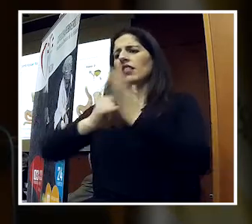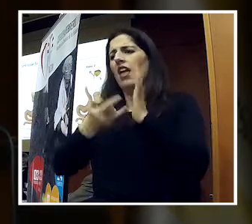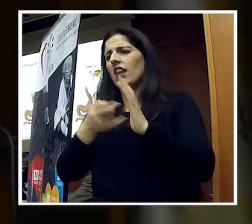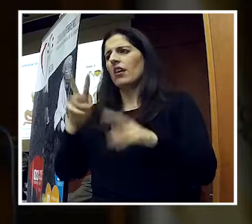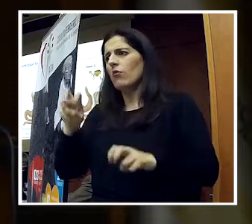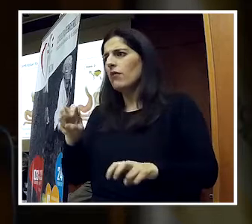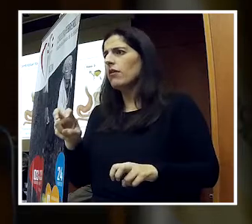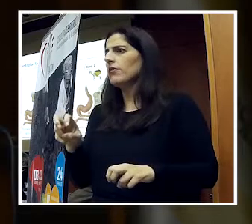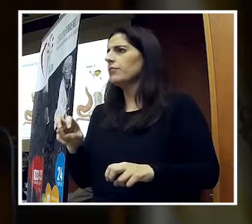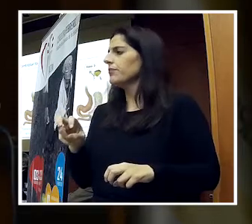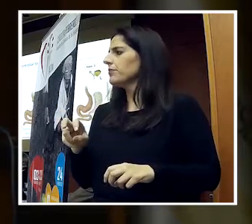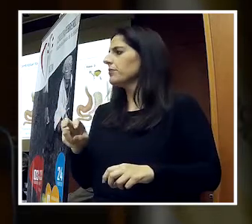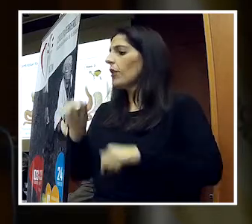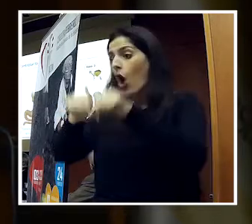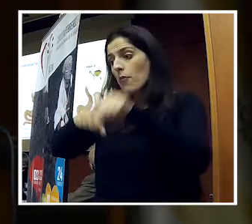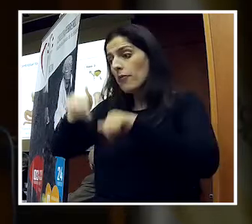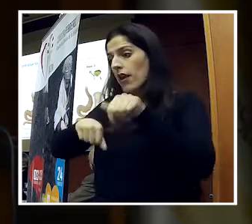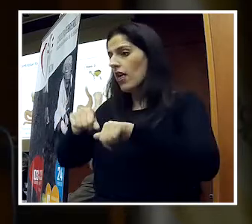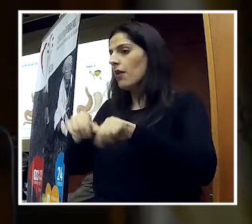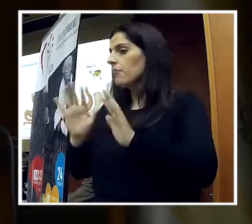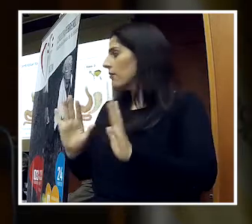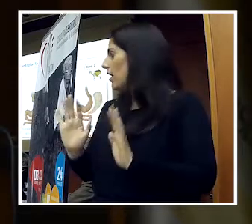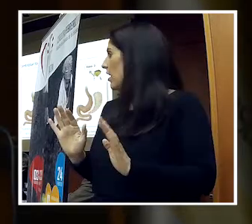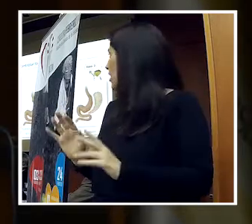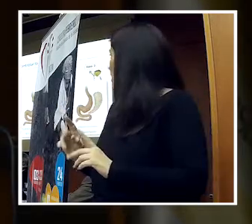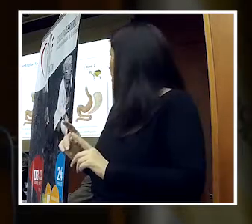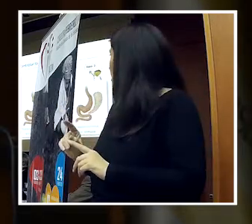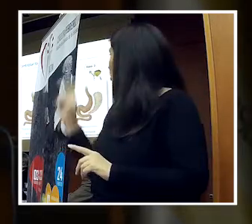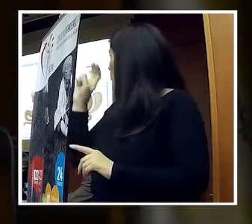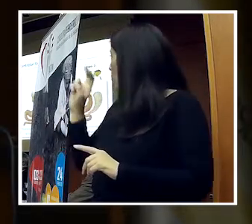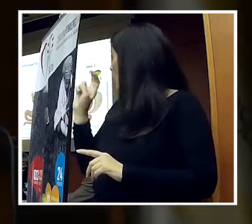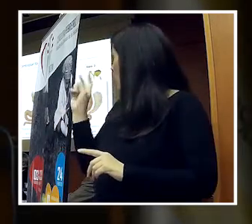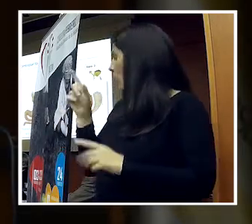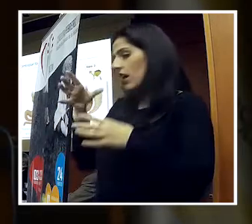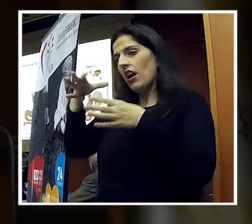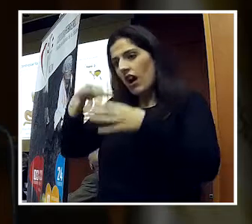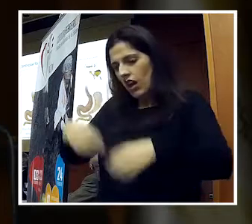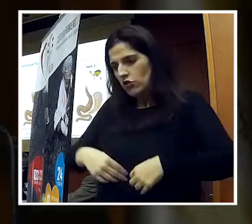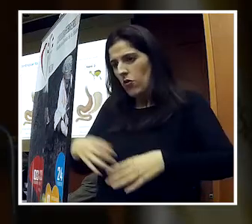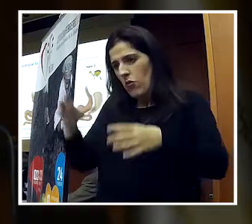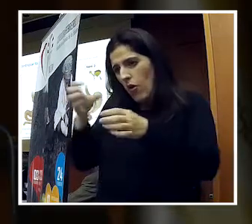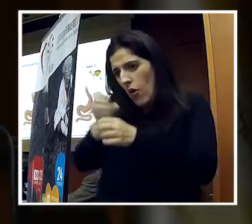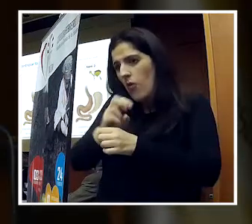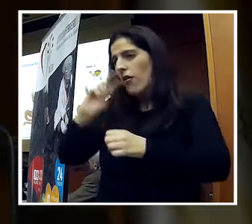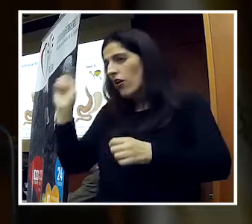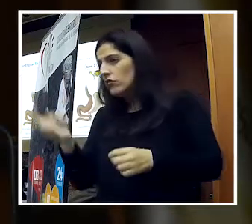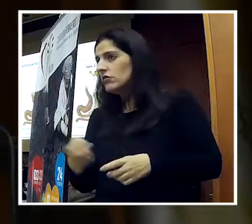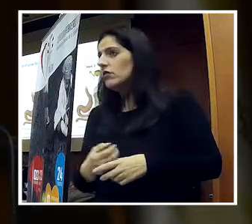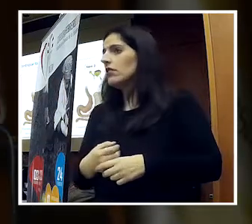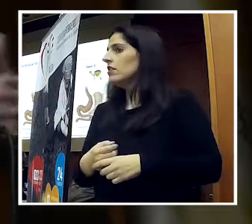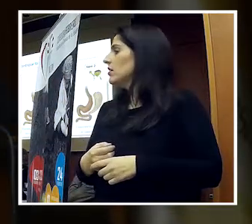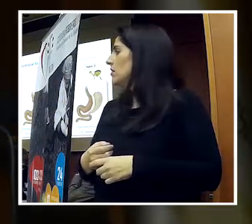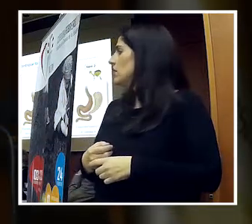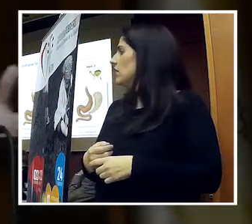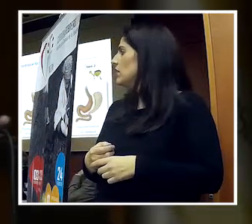quirúrgicas que, mediante, por ejemplo, haciendo puentes o reduciendo el estómago, es decir,